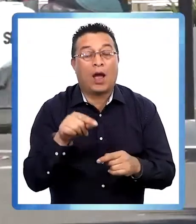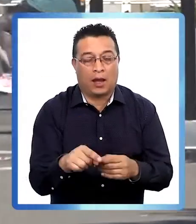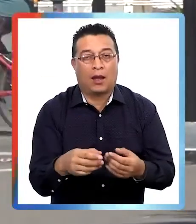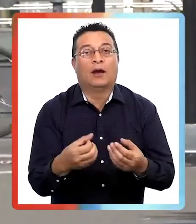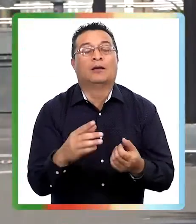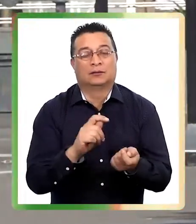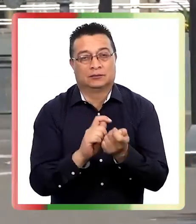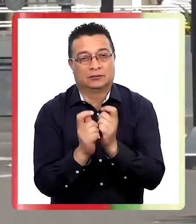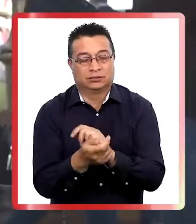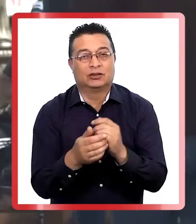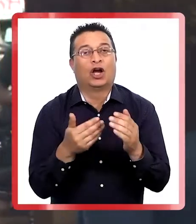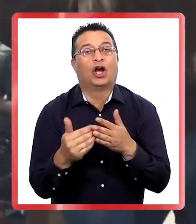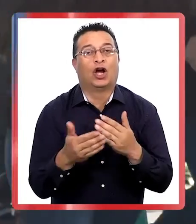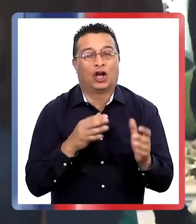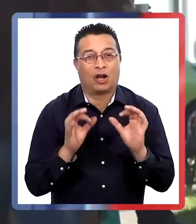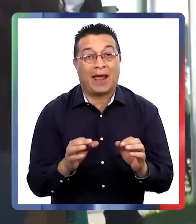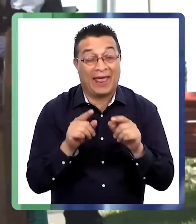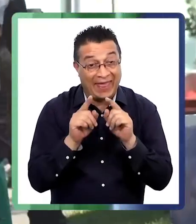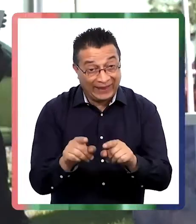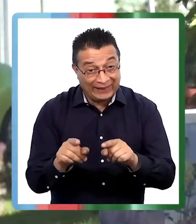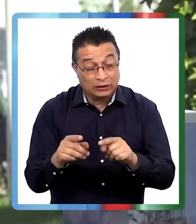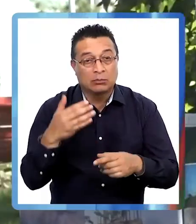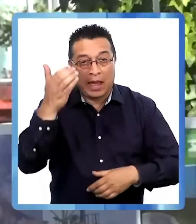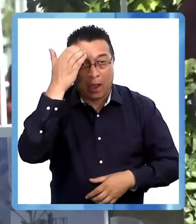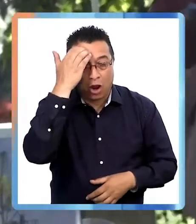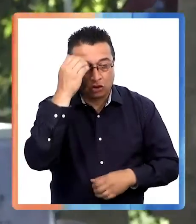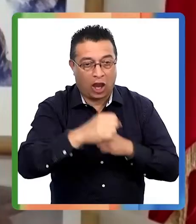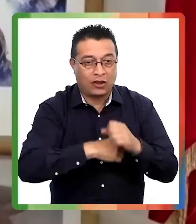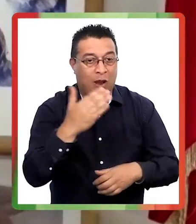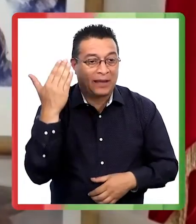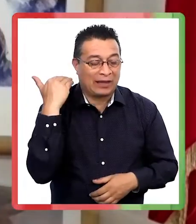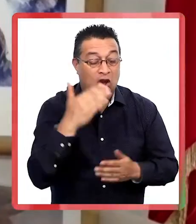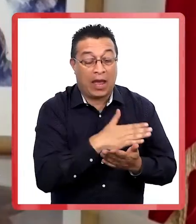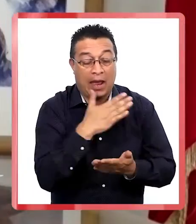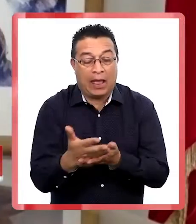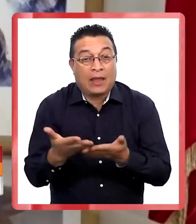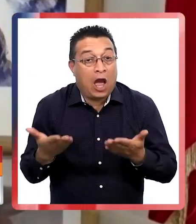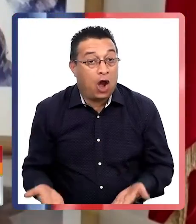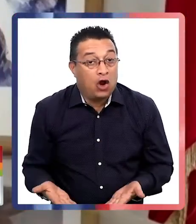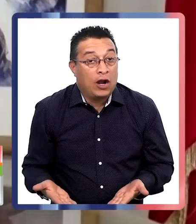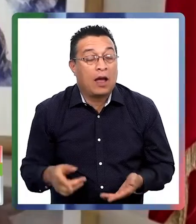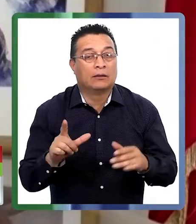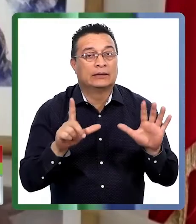consiguiente se provocó este tránsito lógico y eso hace que desde agosto del año pasado al día de